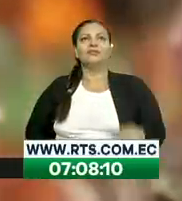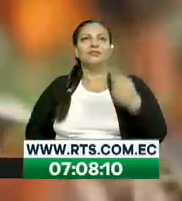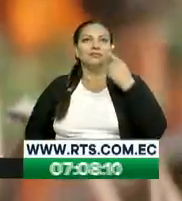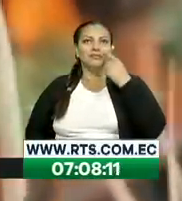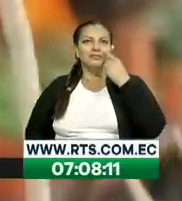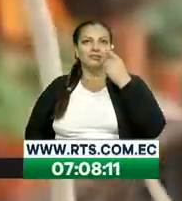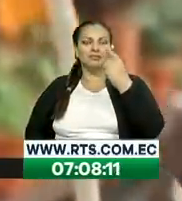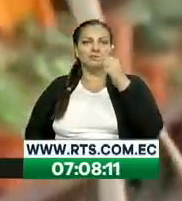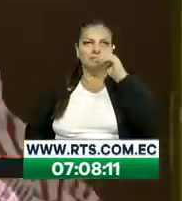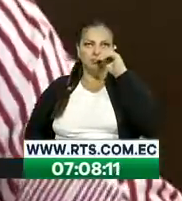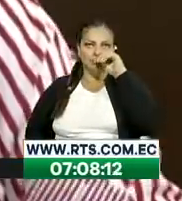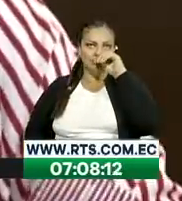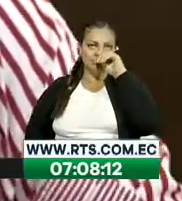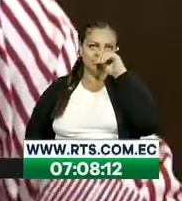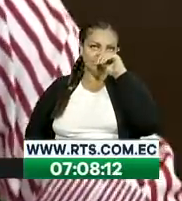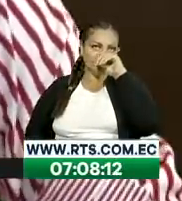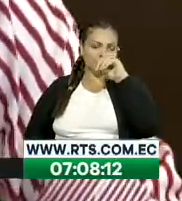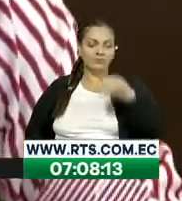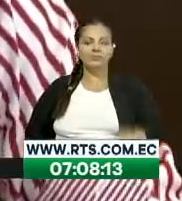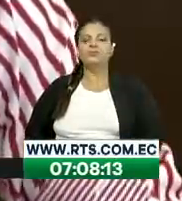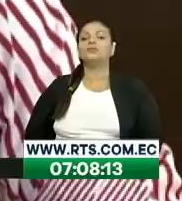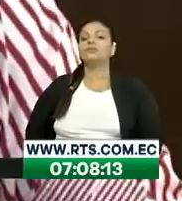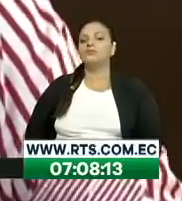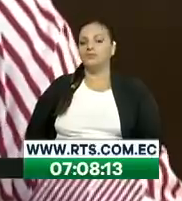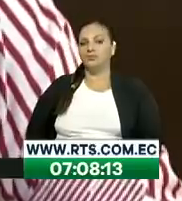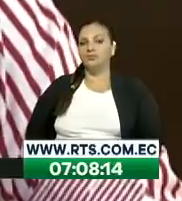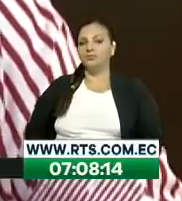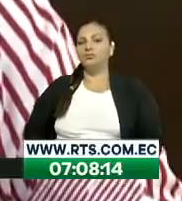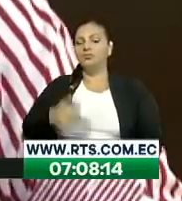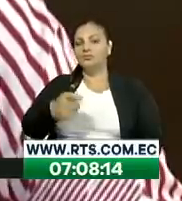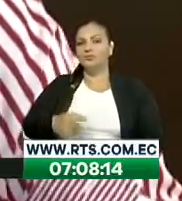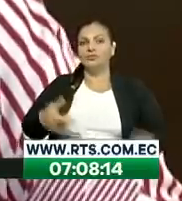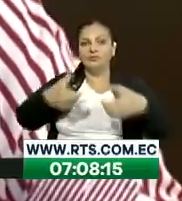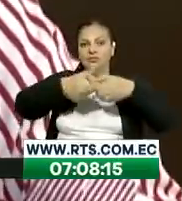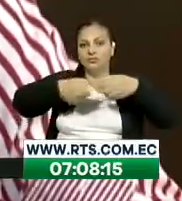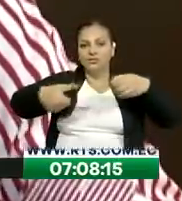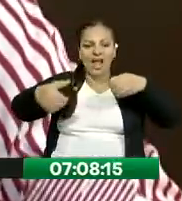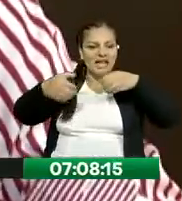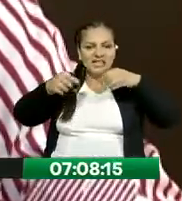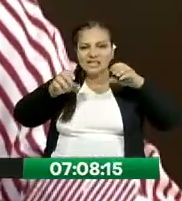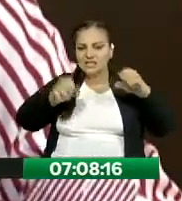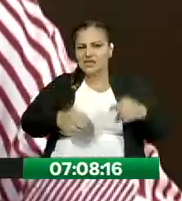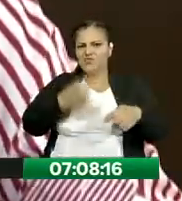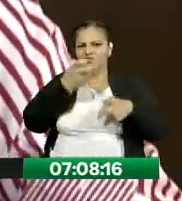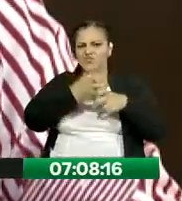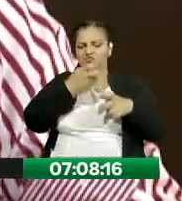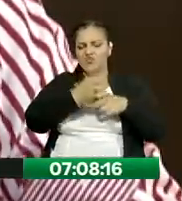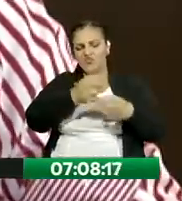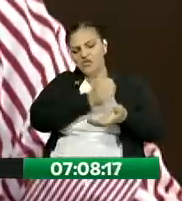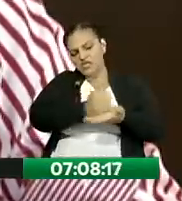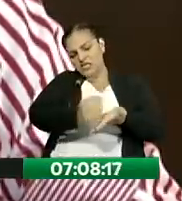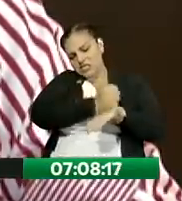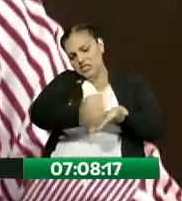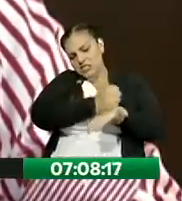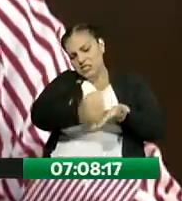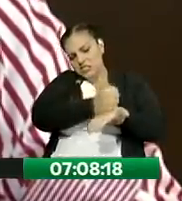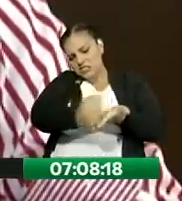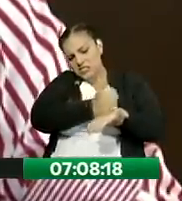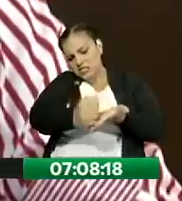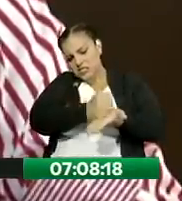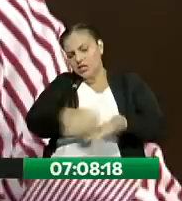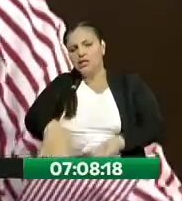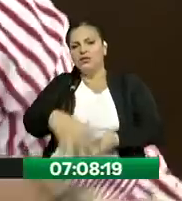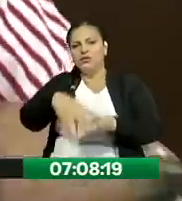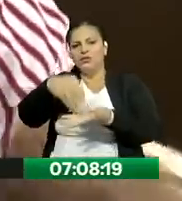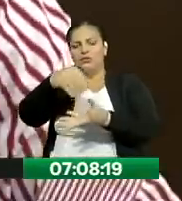la bonitísima. Las bonitísimas son harina de maíz tostado y luego se pone manteca de chancho o médula de res. Se